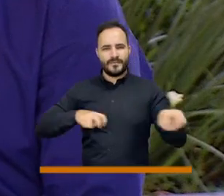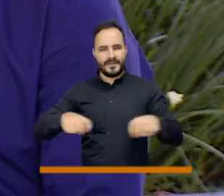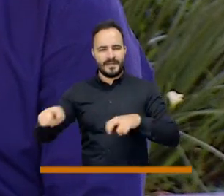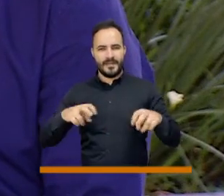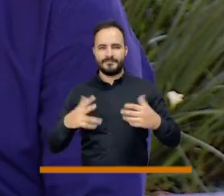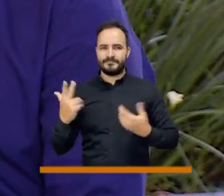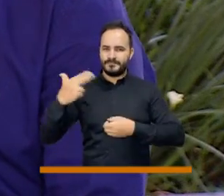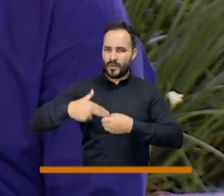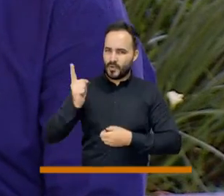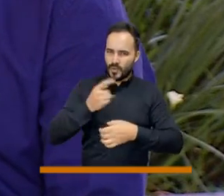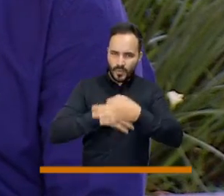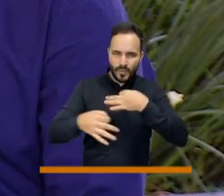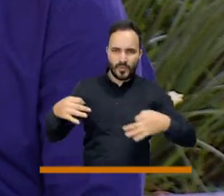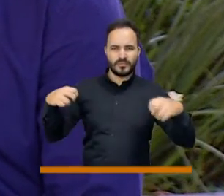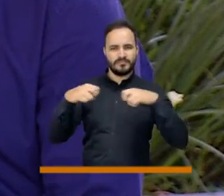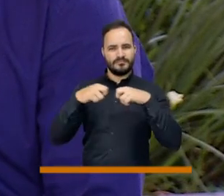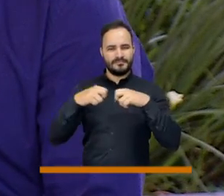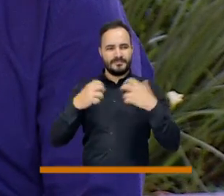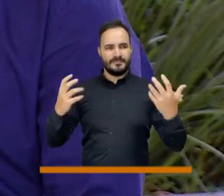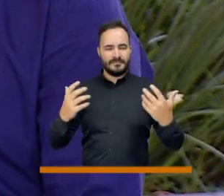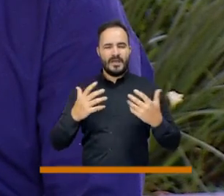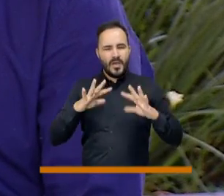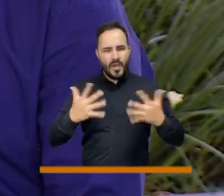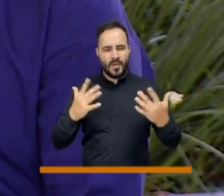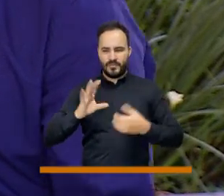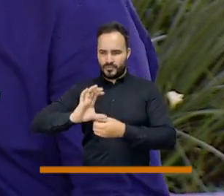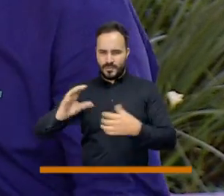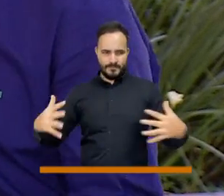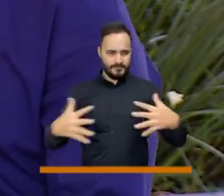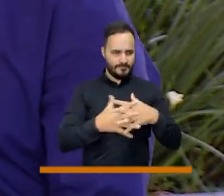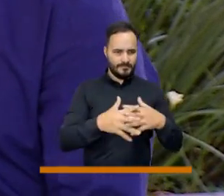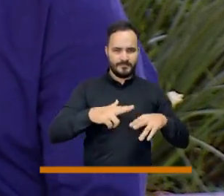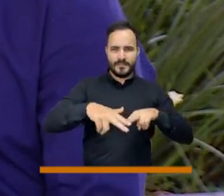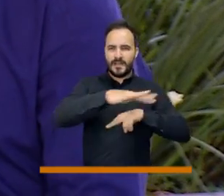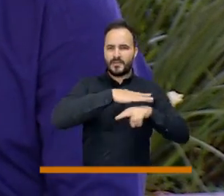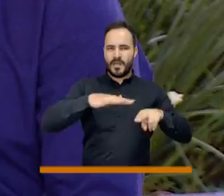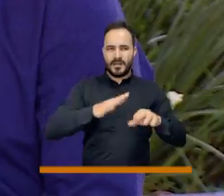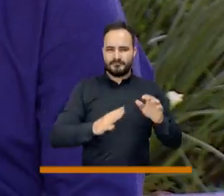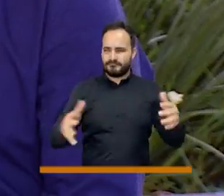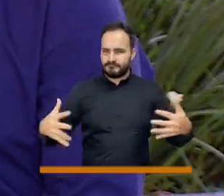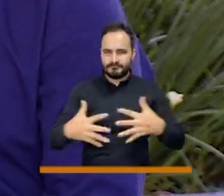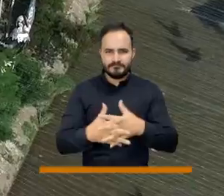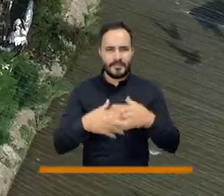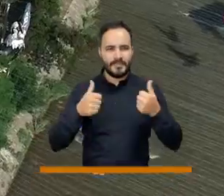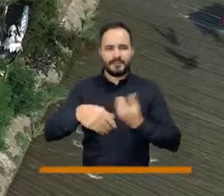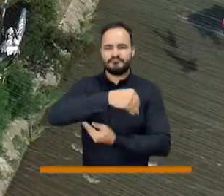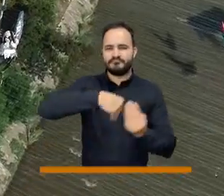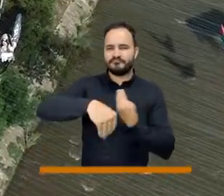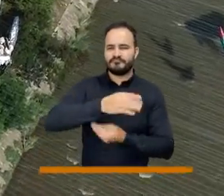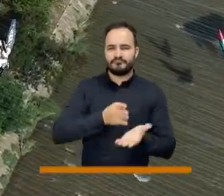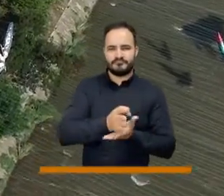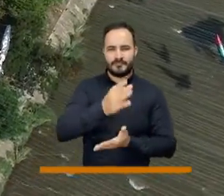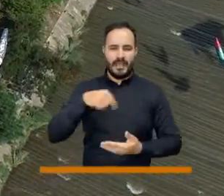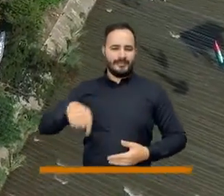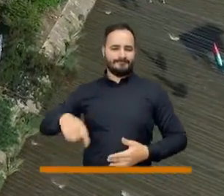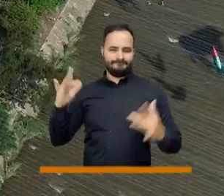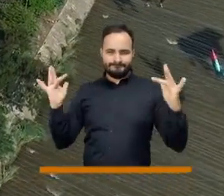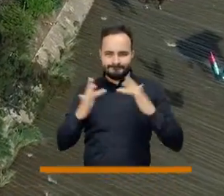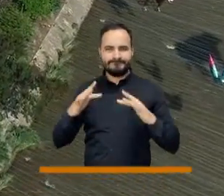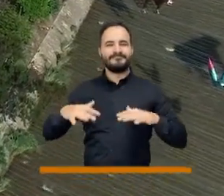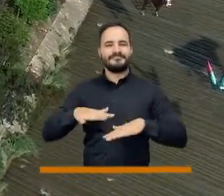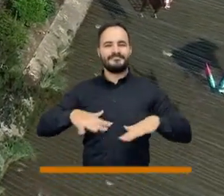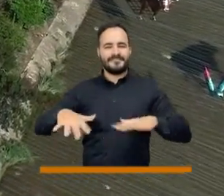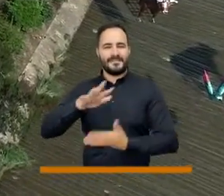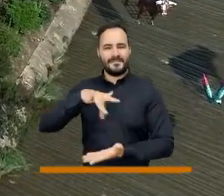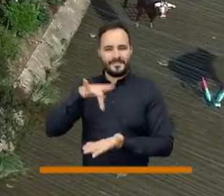construir una ciudad sostenible y armónica con el medio ambiente que Parques del Río. Un sitio bacanísimo de esta ciudad